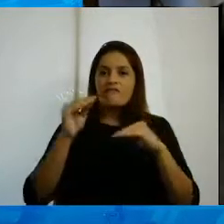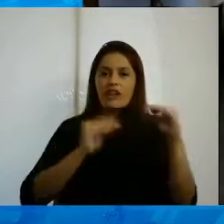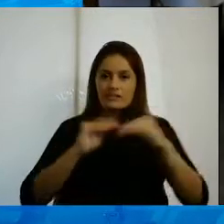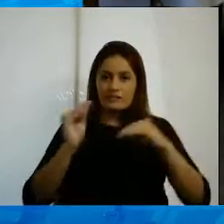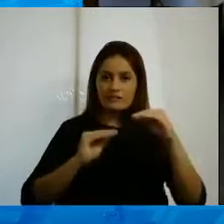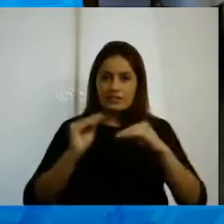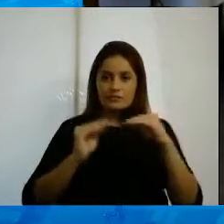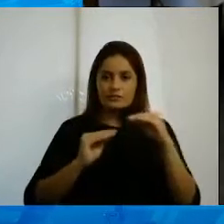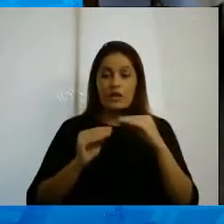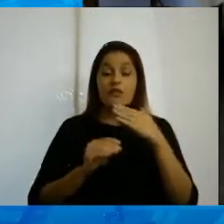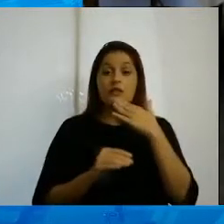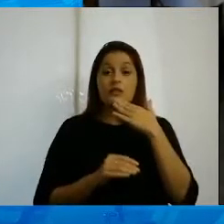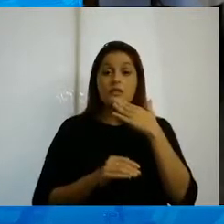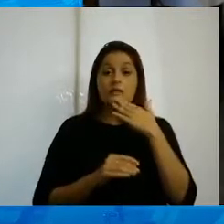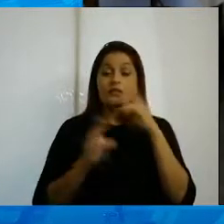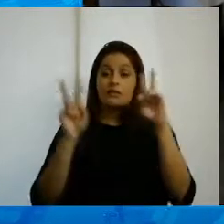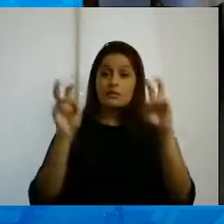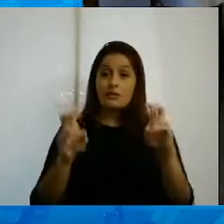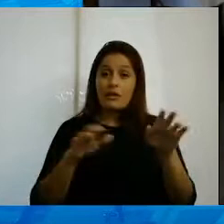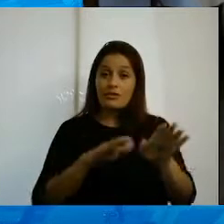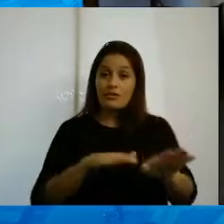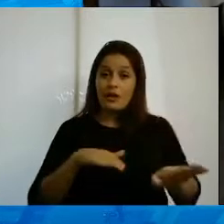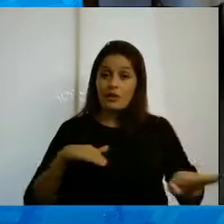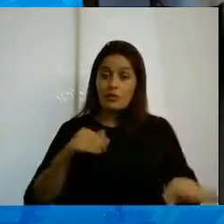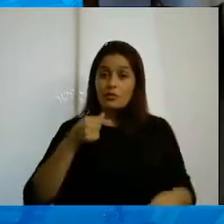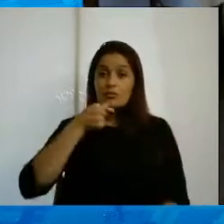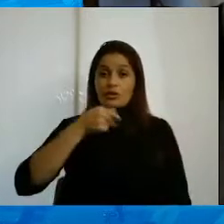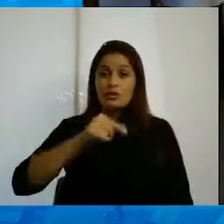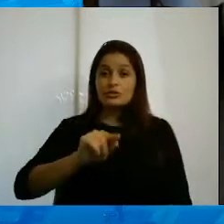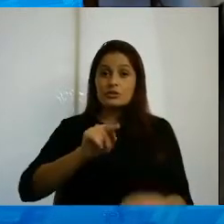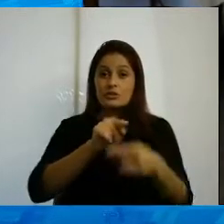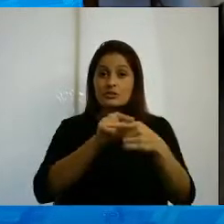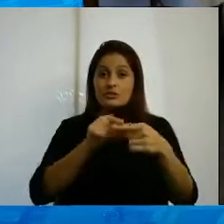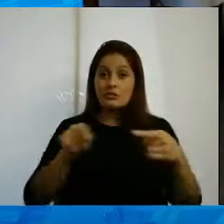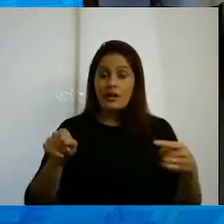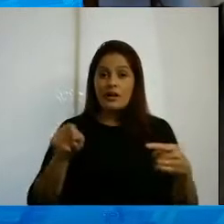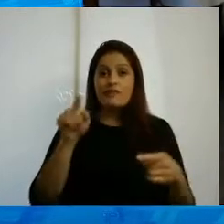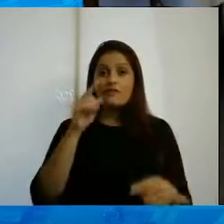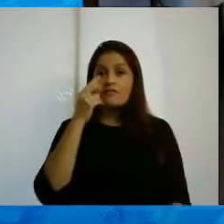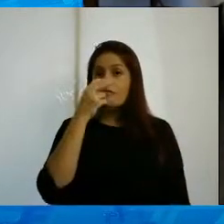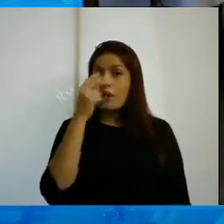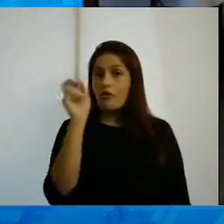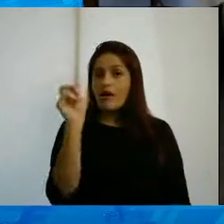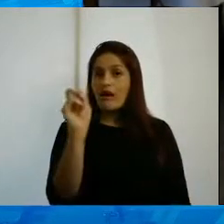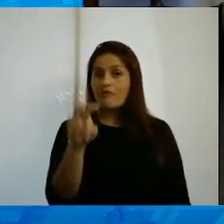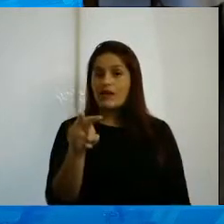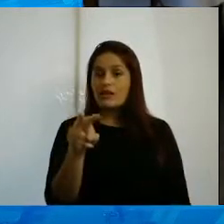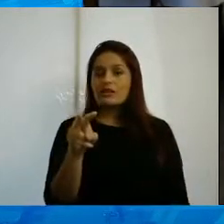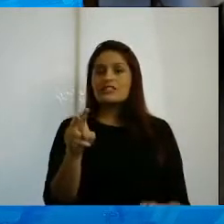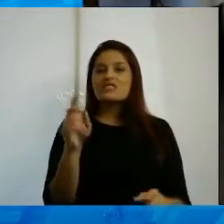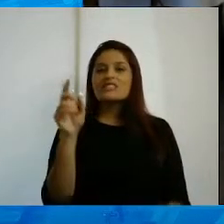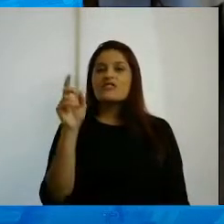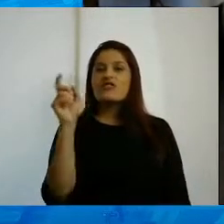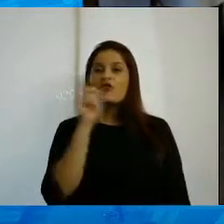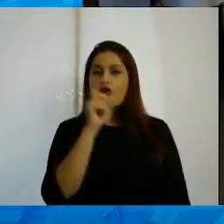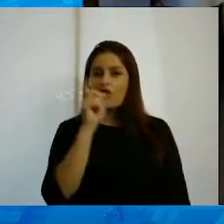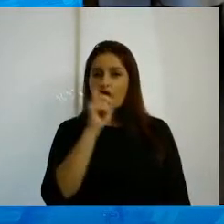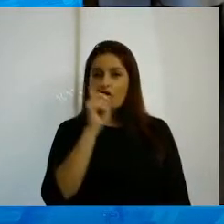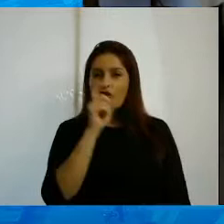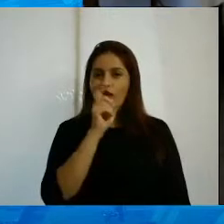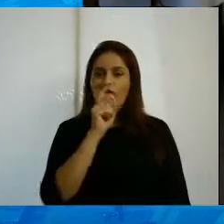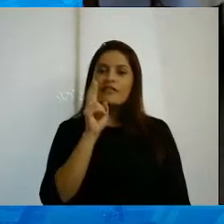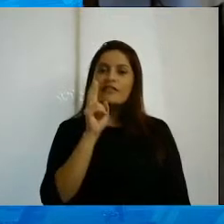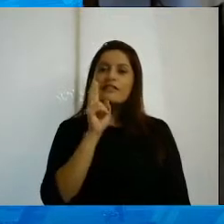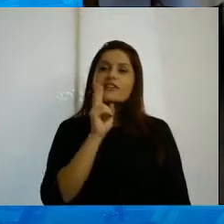Y aprovechando el hilo de los tacos, la próxima semana vamos a ver que va a ser un fin de semana largo de